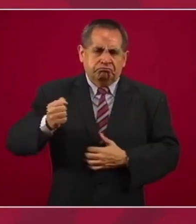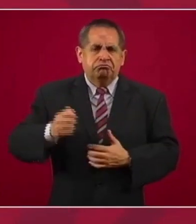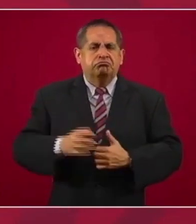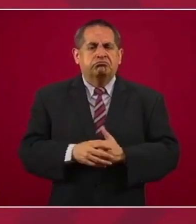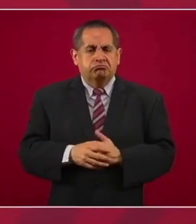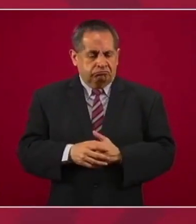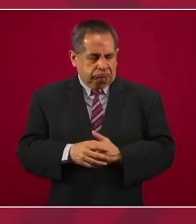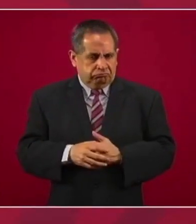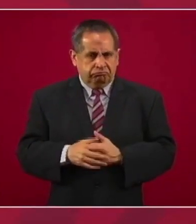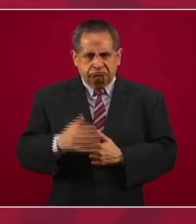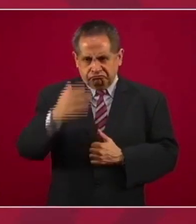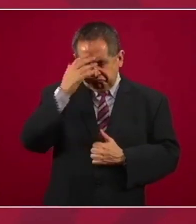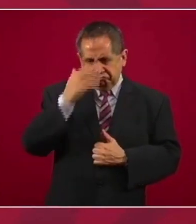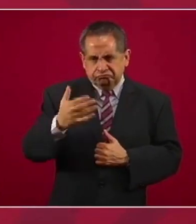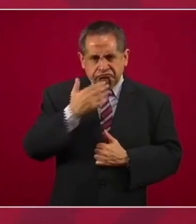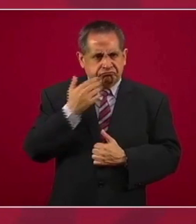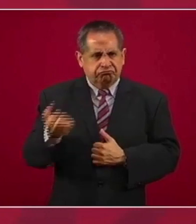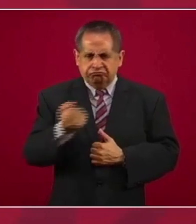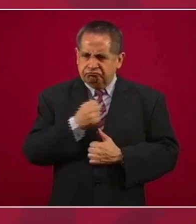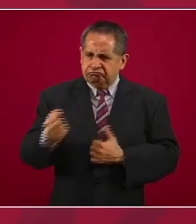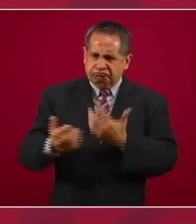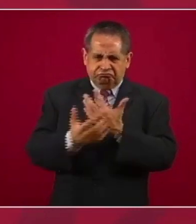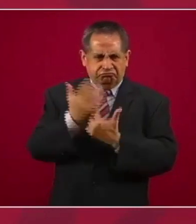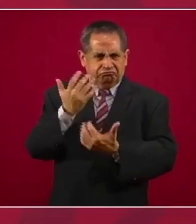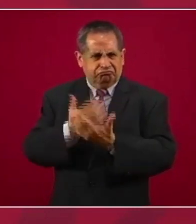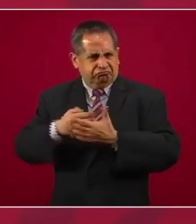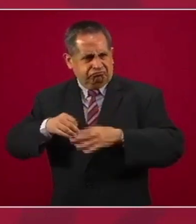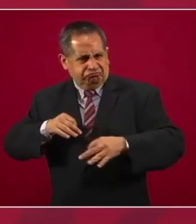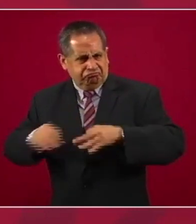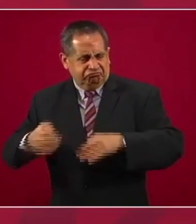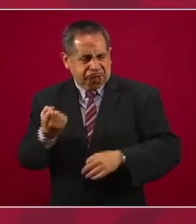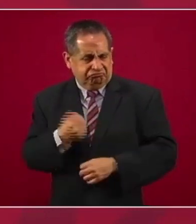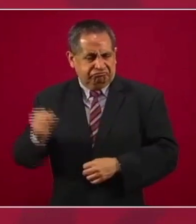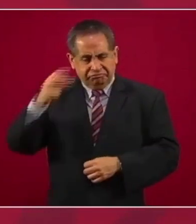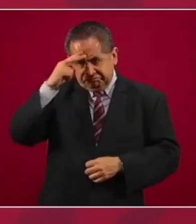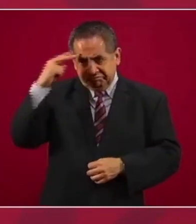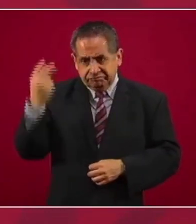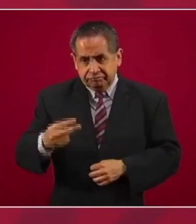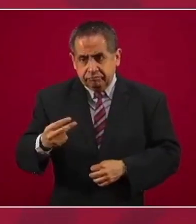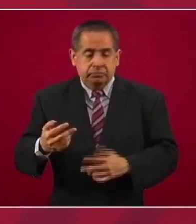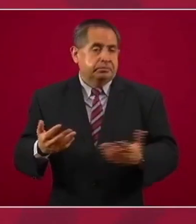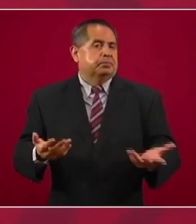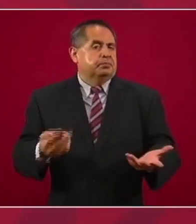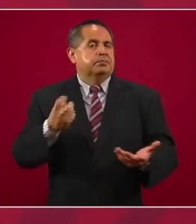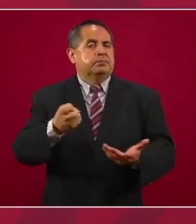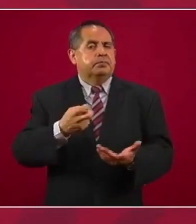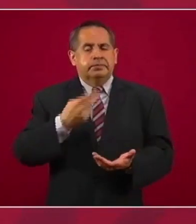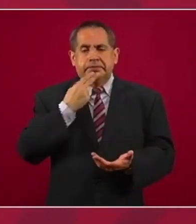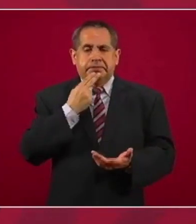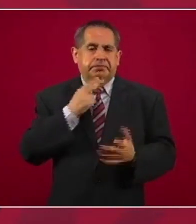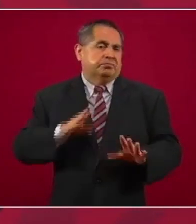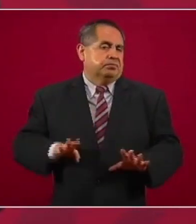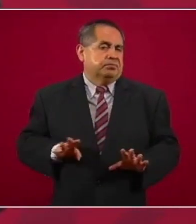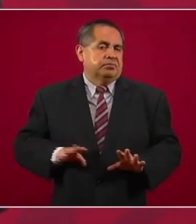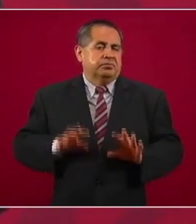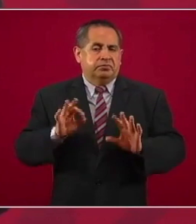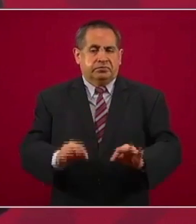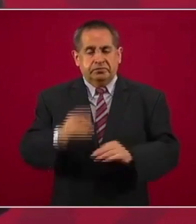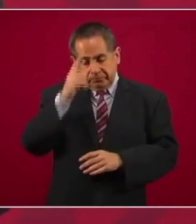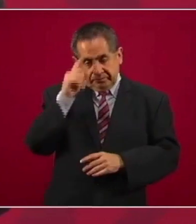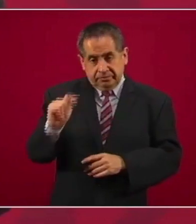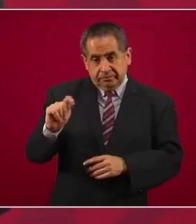y de las mejores del mundo. Entonces, yo creo que es el aporte principal al